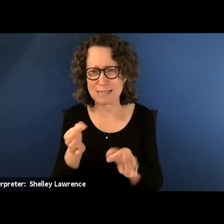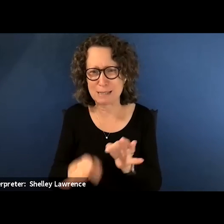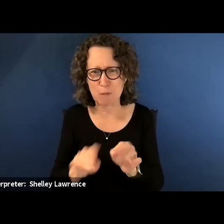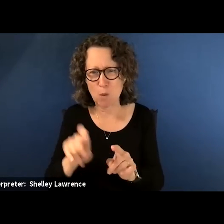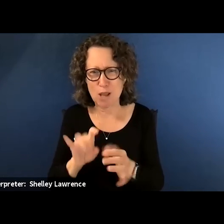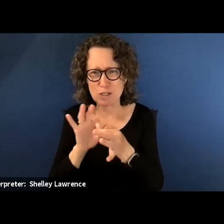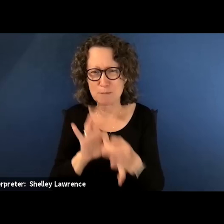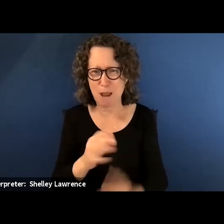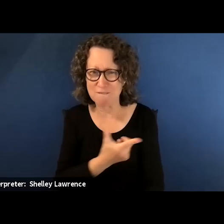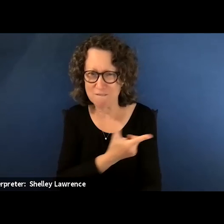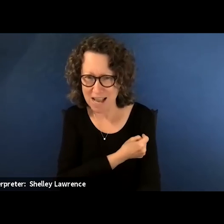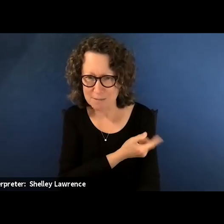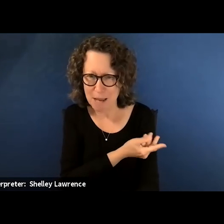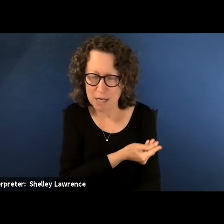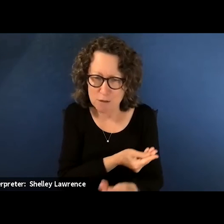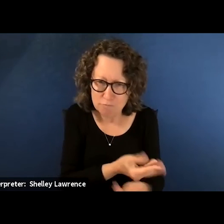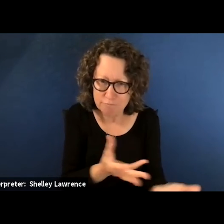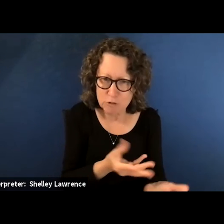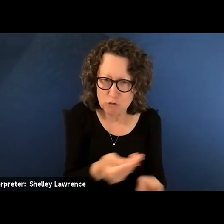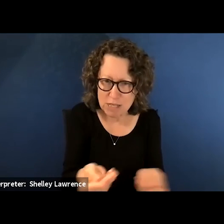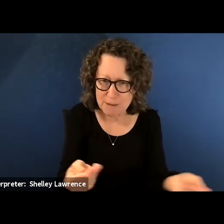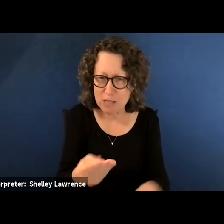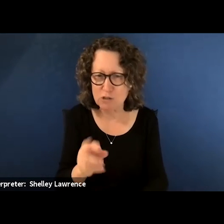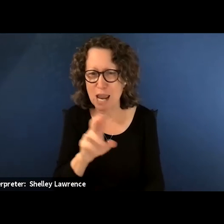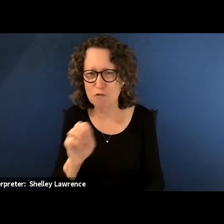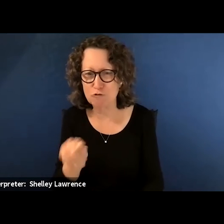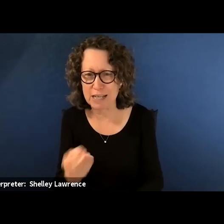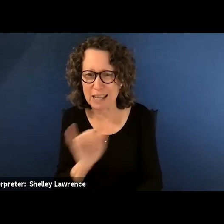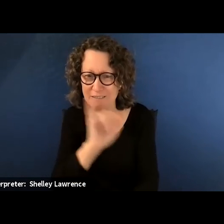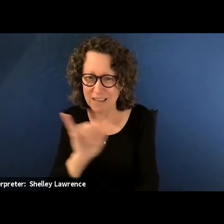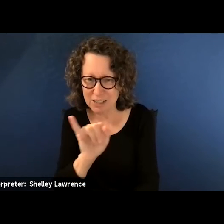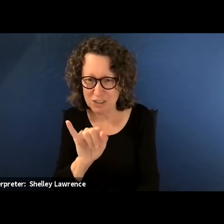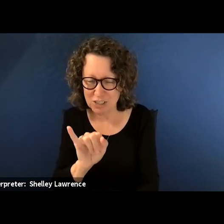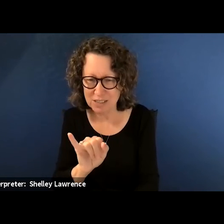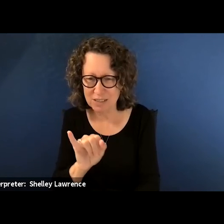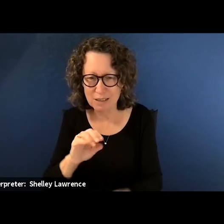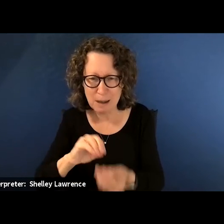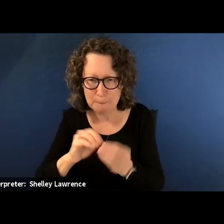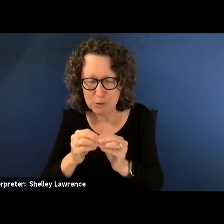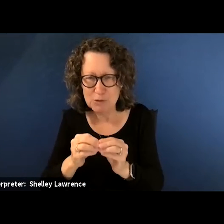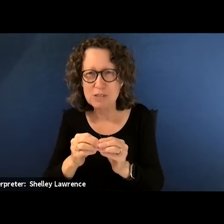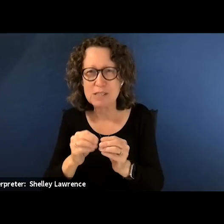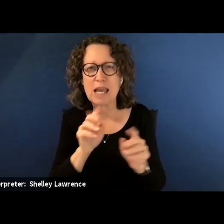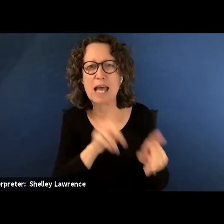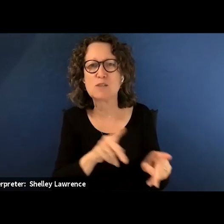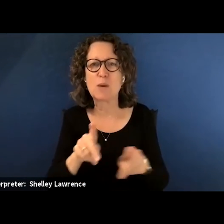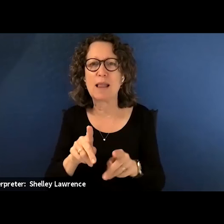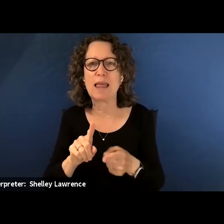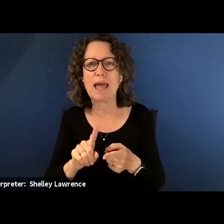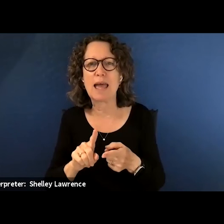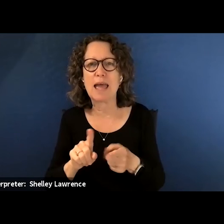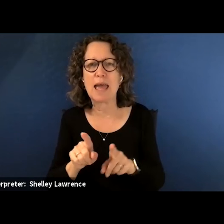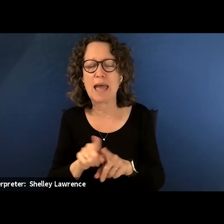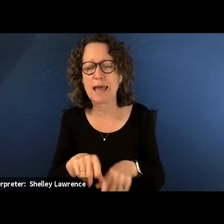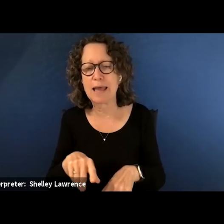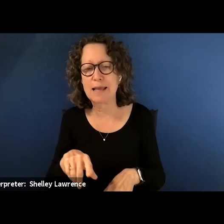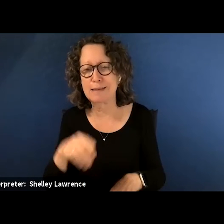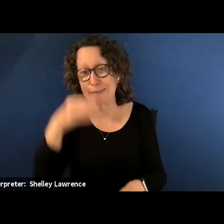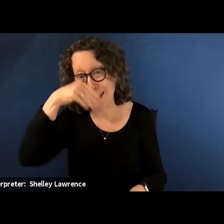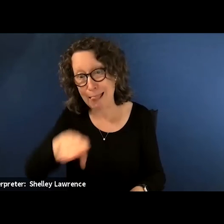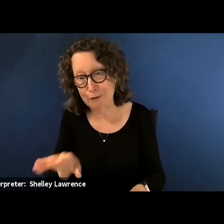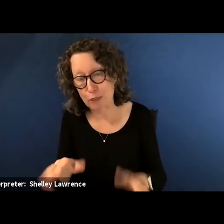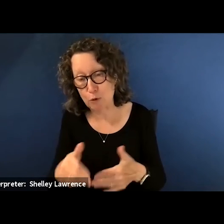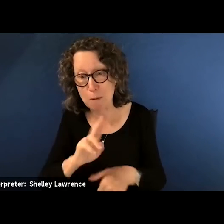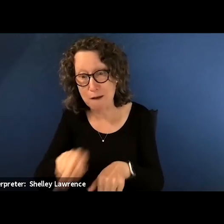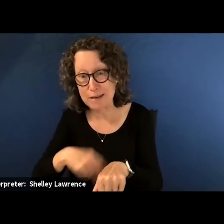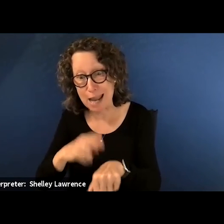responder a cuestiones tan simples en torno a la transmisión y los índices de reinfección después de la vacunación. Al igual que el